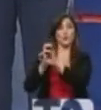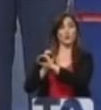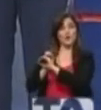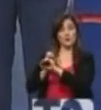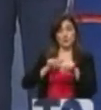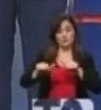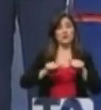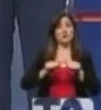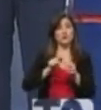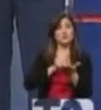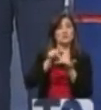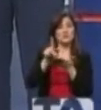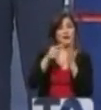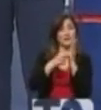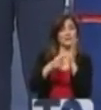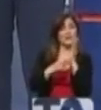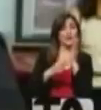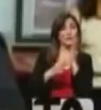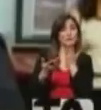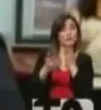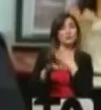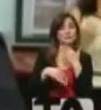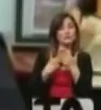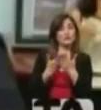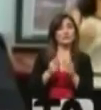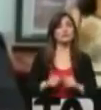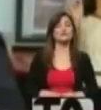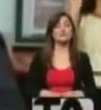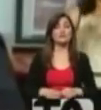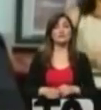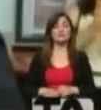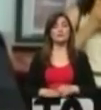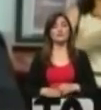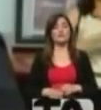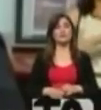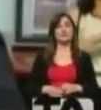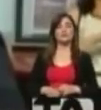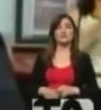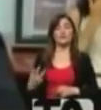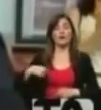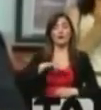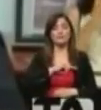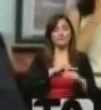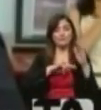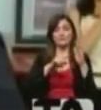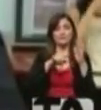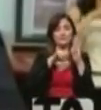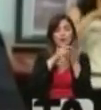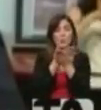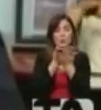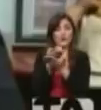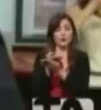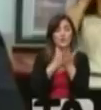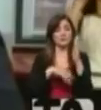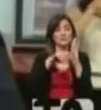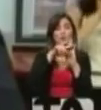generado la administración. Por lo pronto, he dispuesto a eliminar de la propuesta las responsabilidades de accionistas de una empresa